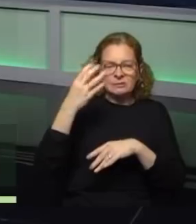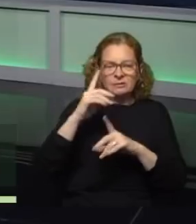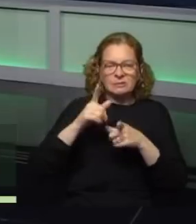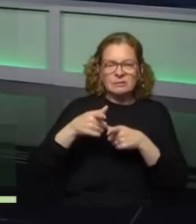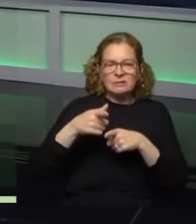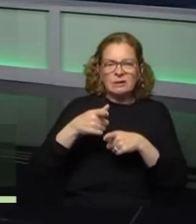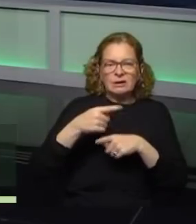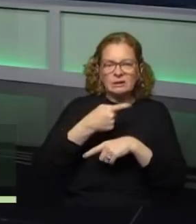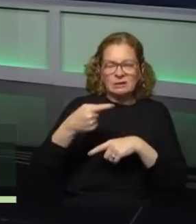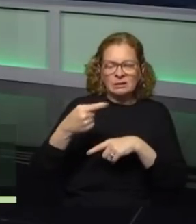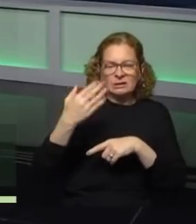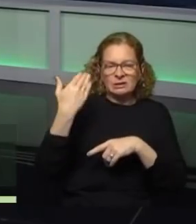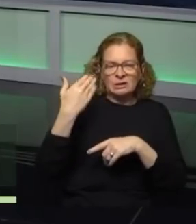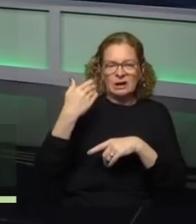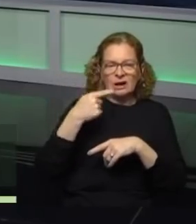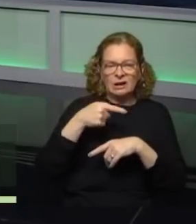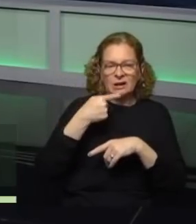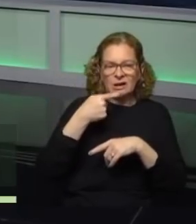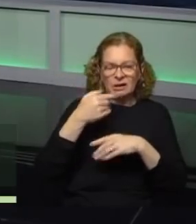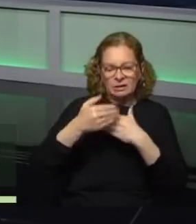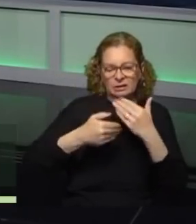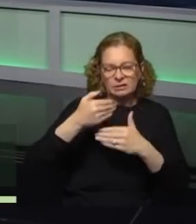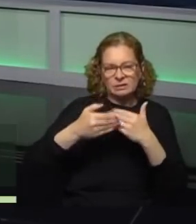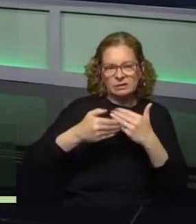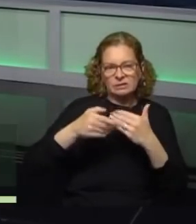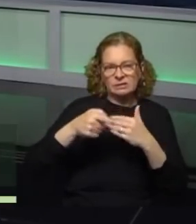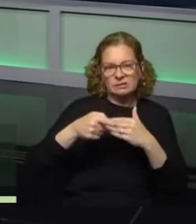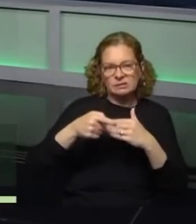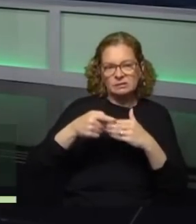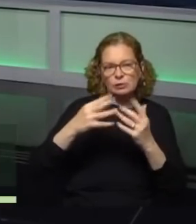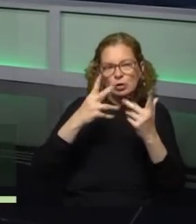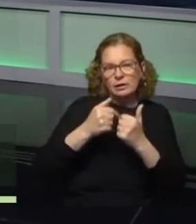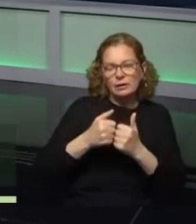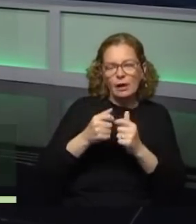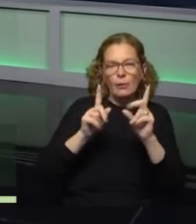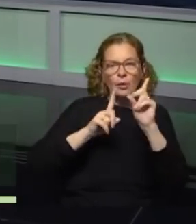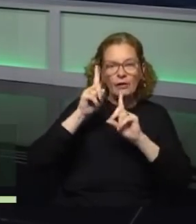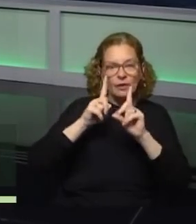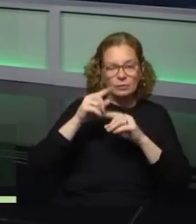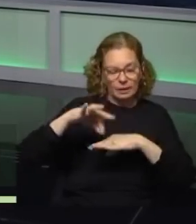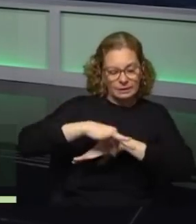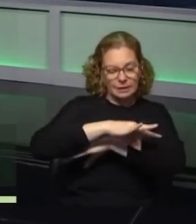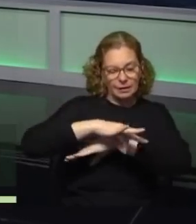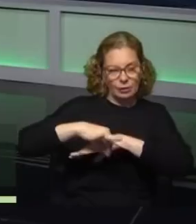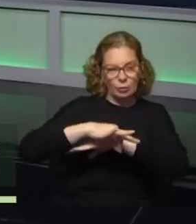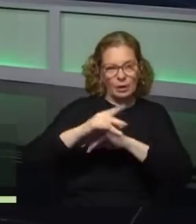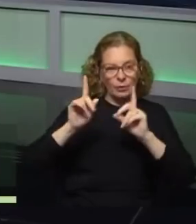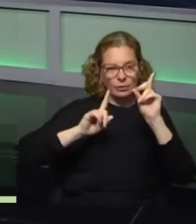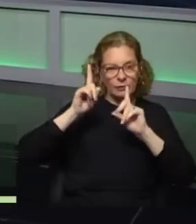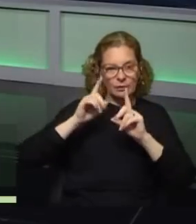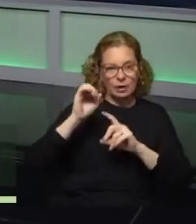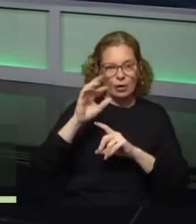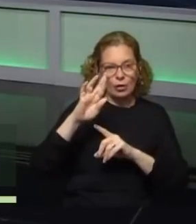la semana anterior Es que de hecho continúa el seminario organizado por la Facultad de arquitectura de la universidad